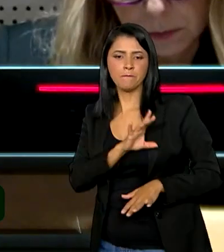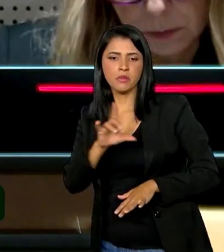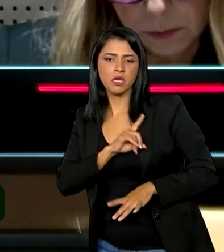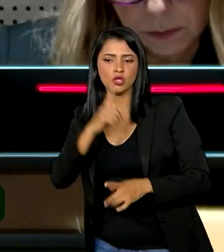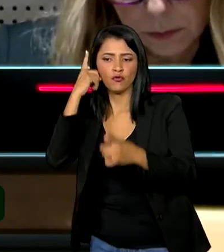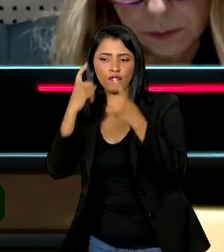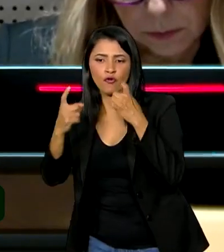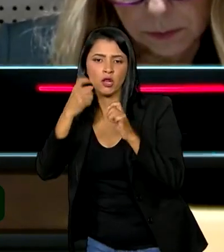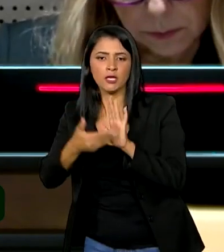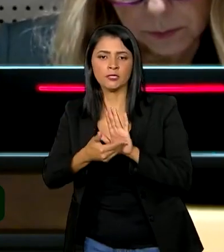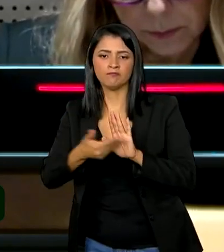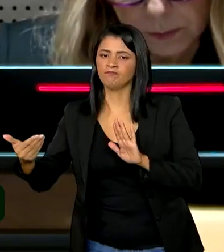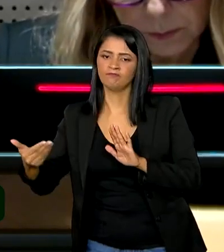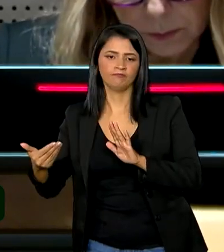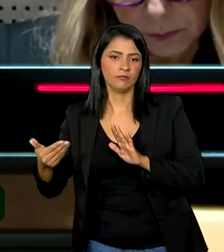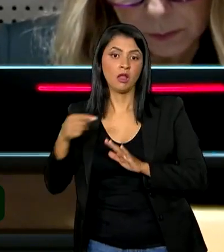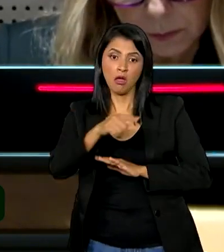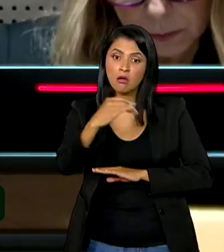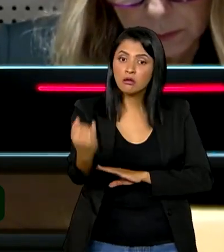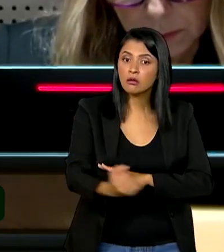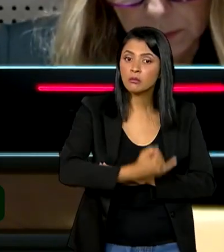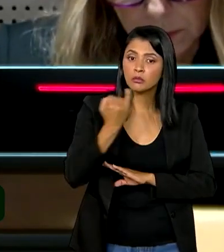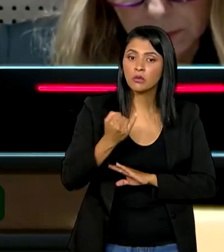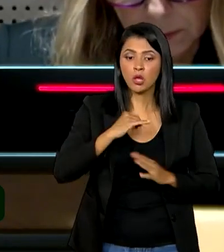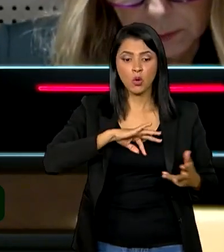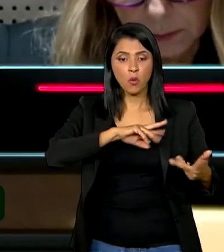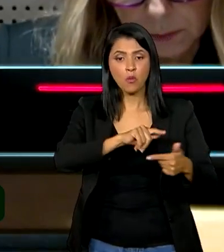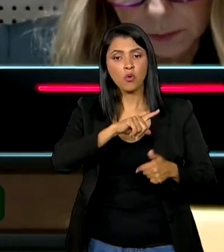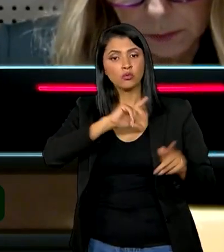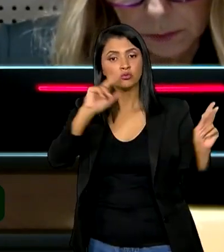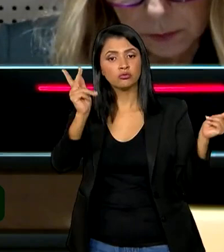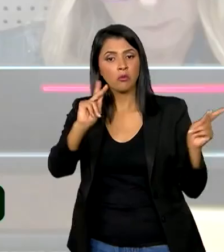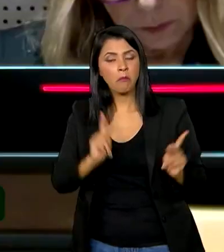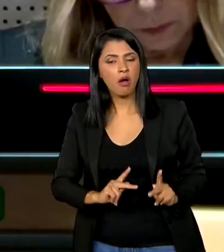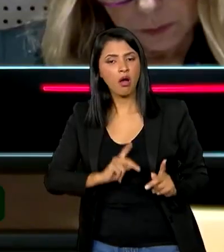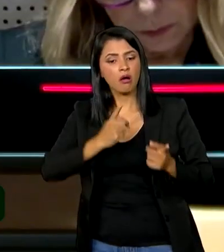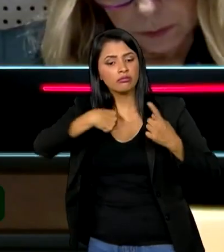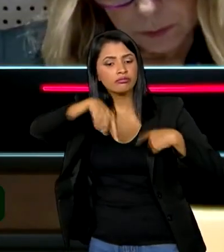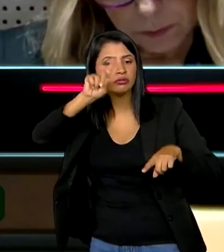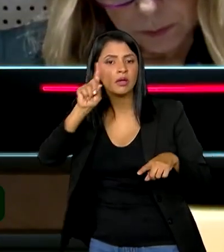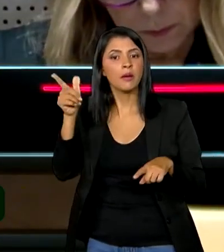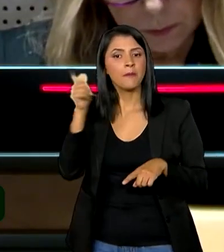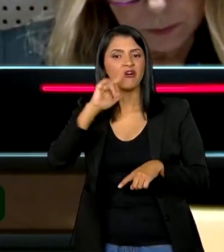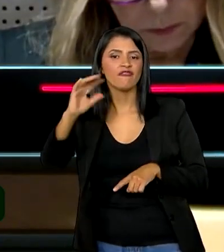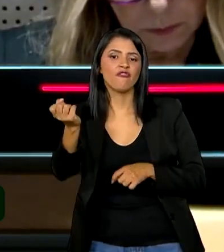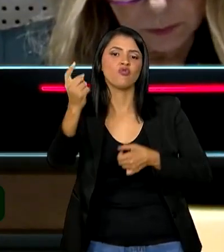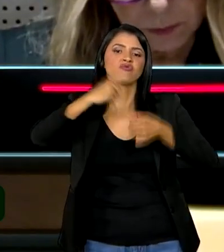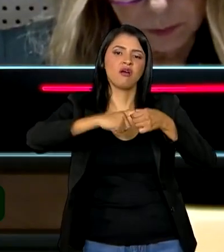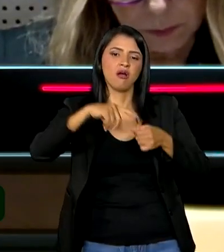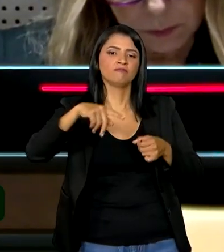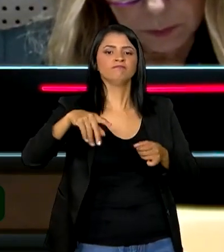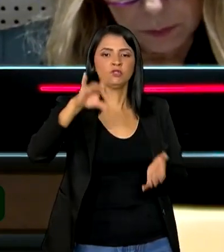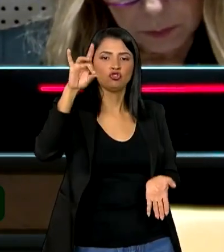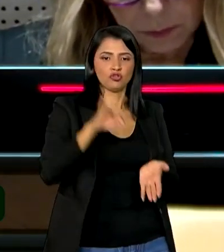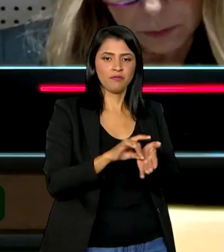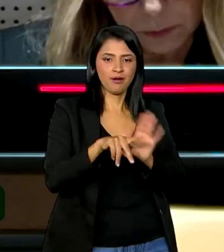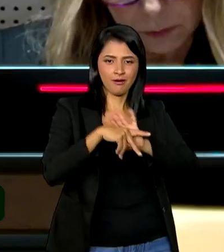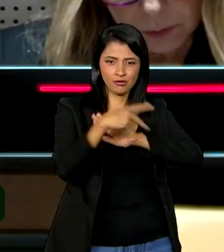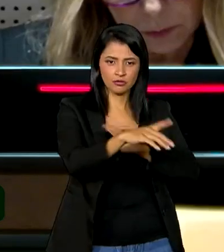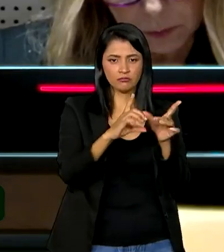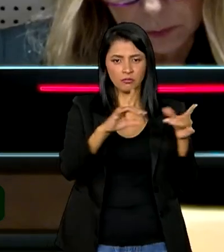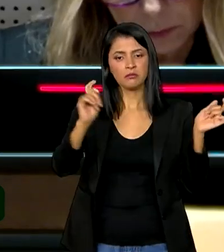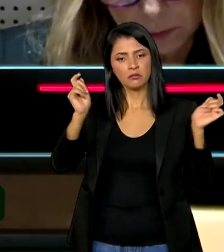información y, paradójicamente, nunca tantas generaciones habían estado más expuestas a la mentira y a la desinformación.